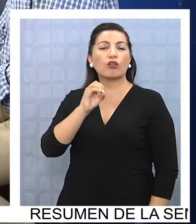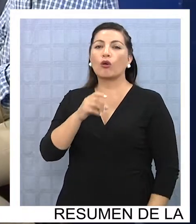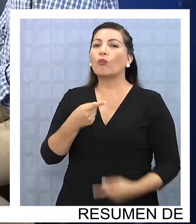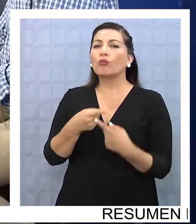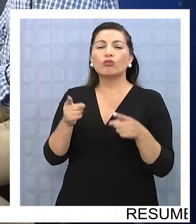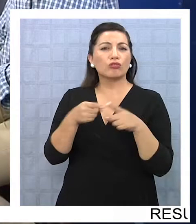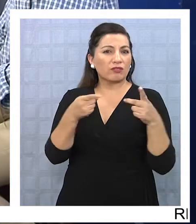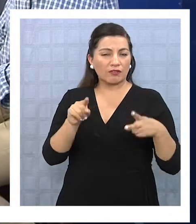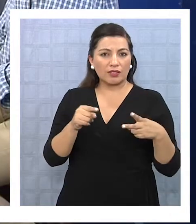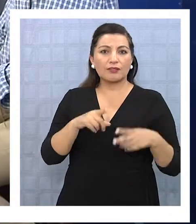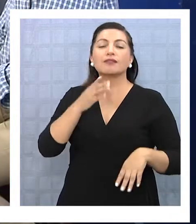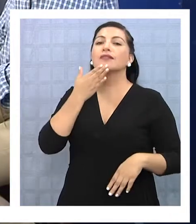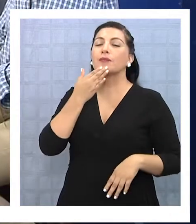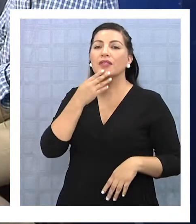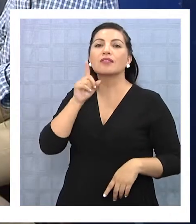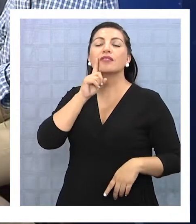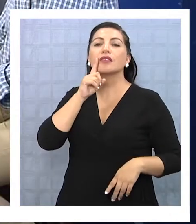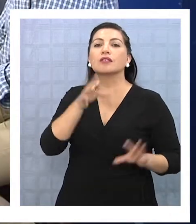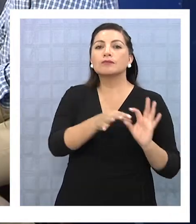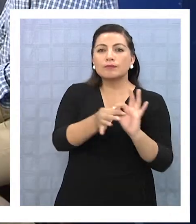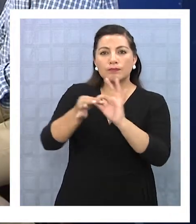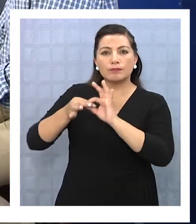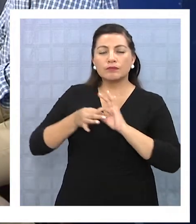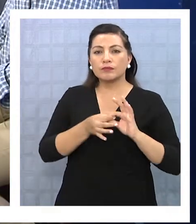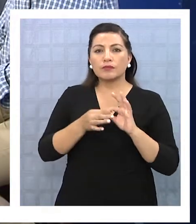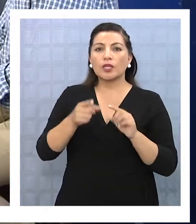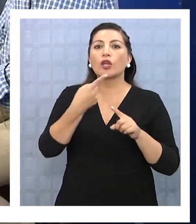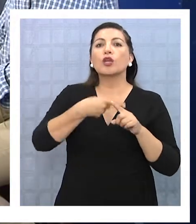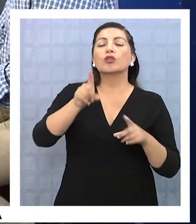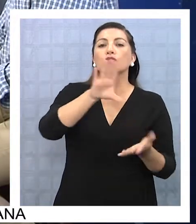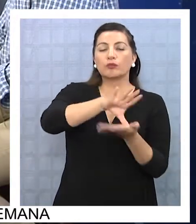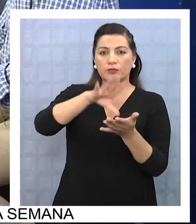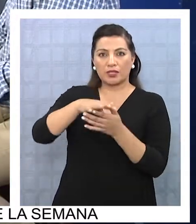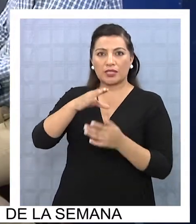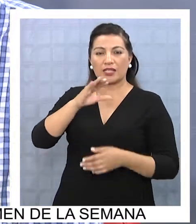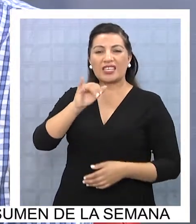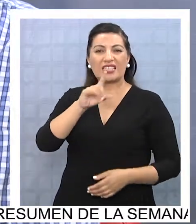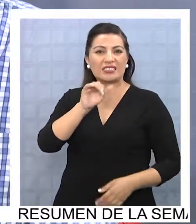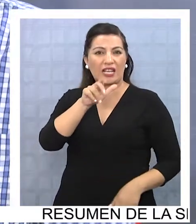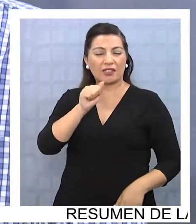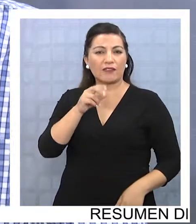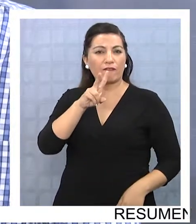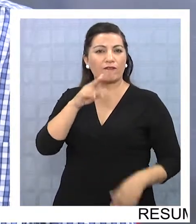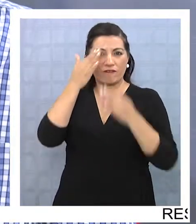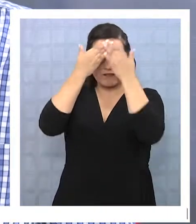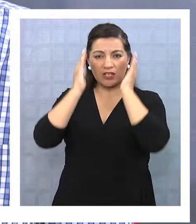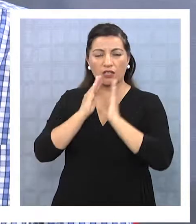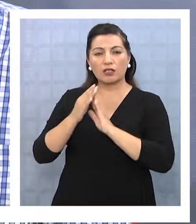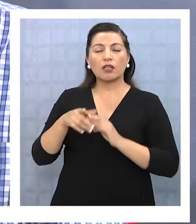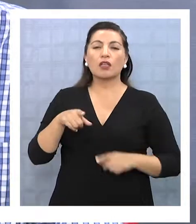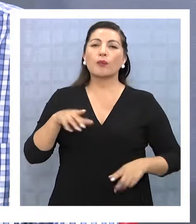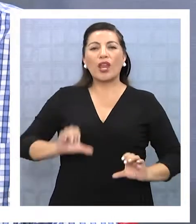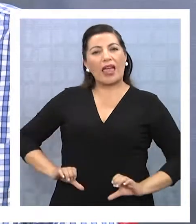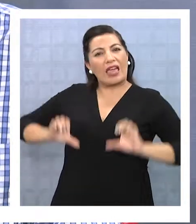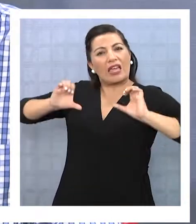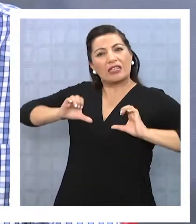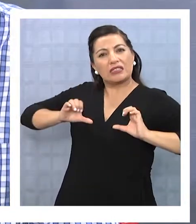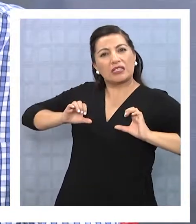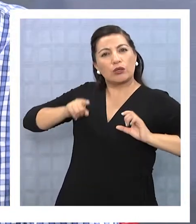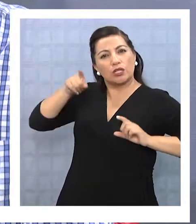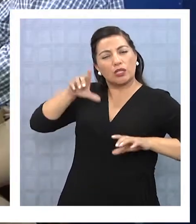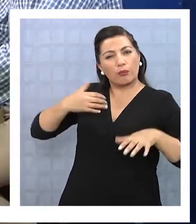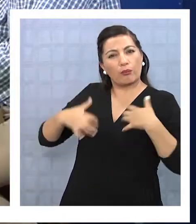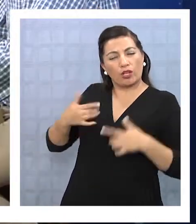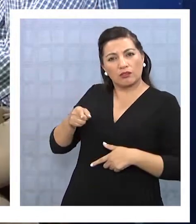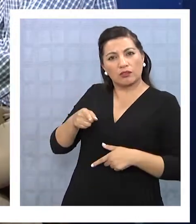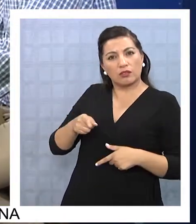muchas otras también tenían filiales en Islas Vírgenes. Y desde el punto de vista ético, ¿eso no le hace ruido a usted? No,